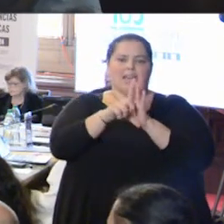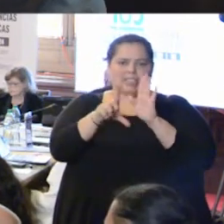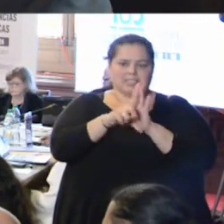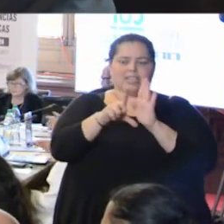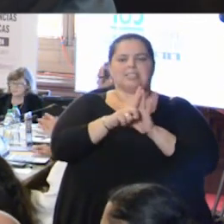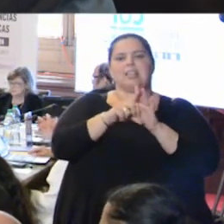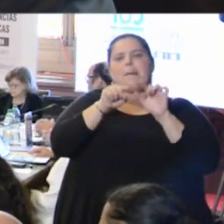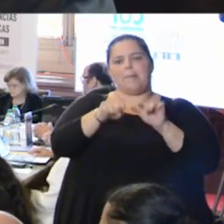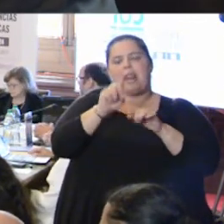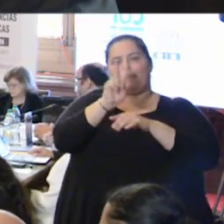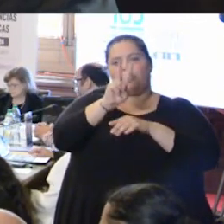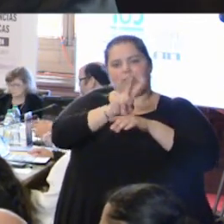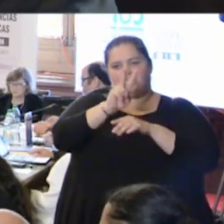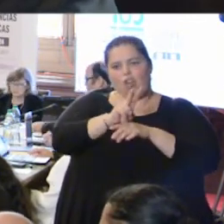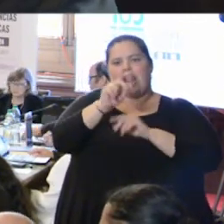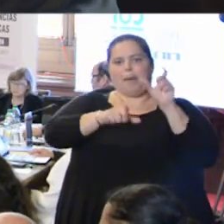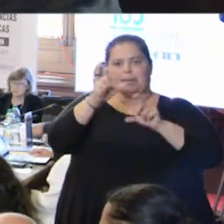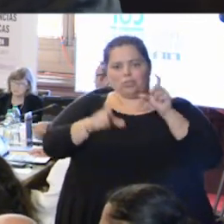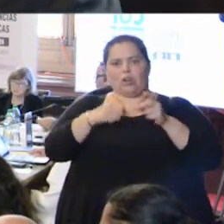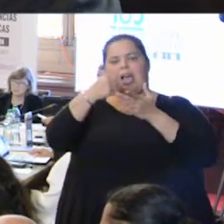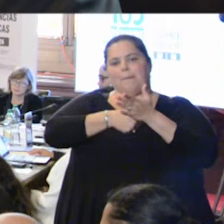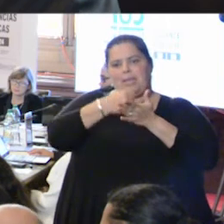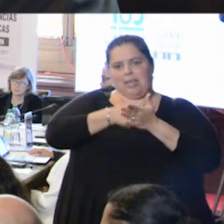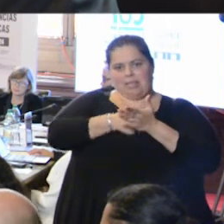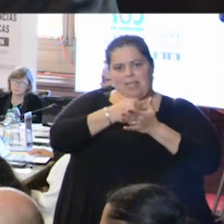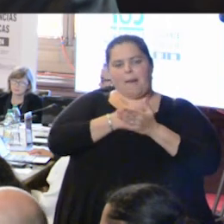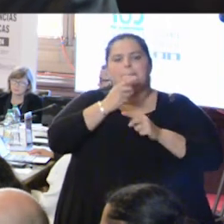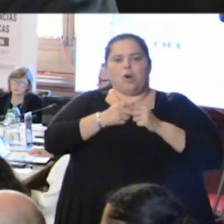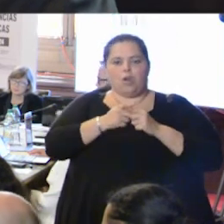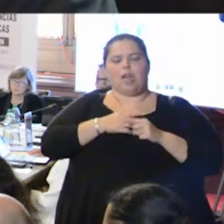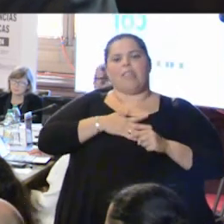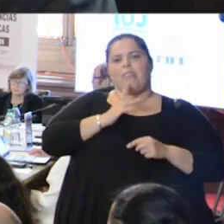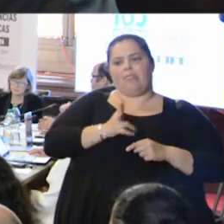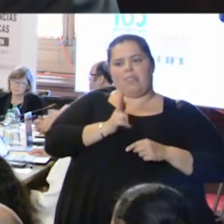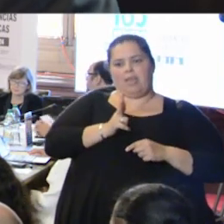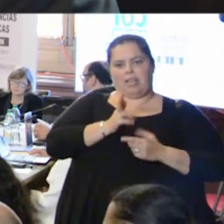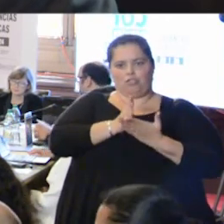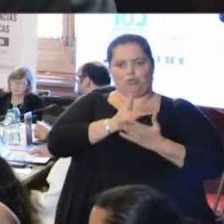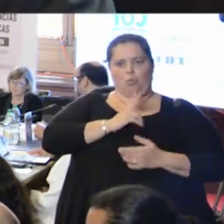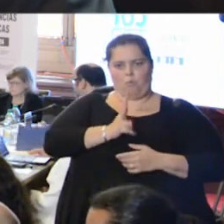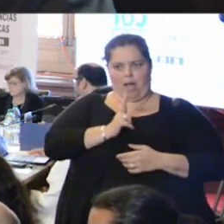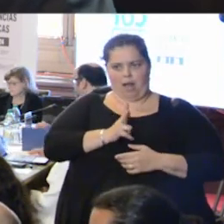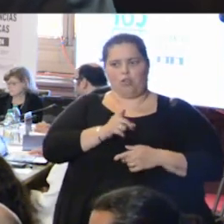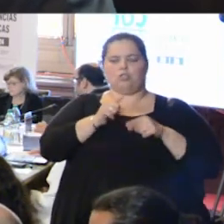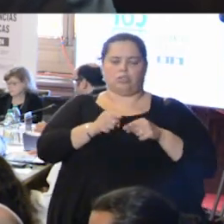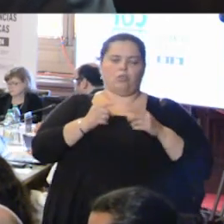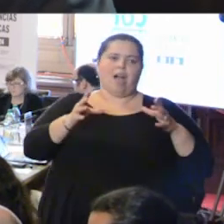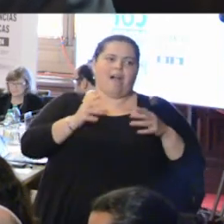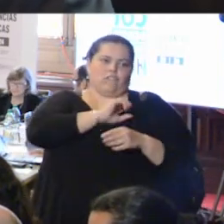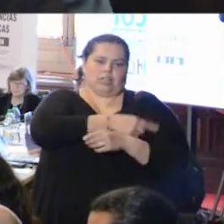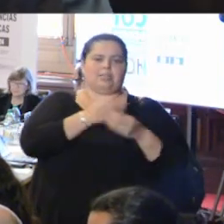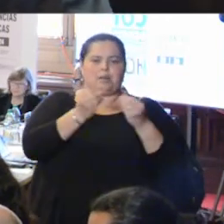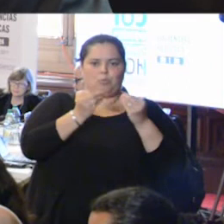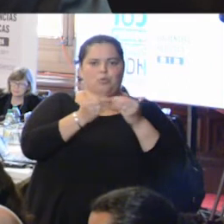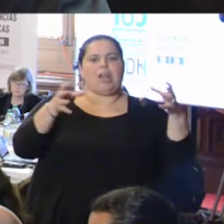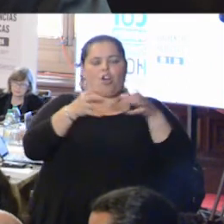y defensores de derechos humanos. Agradecerá mucho la Comisión Interamericana y en particular